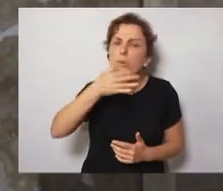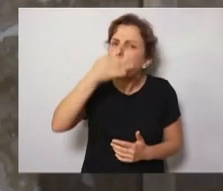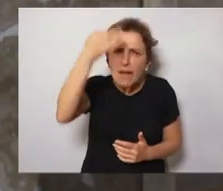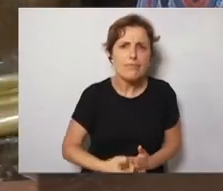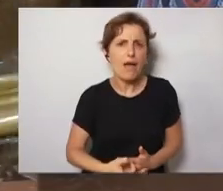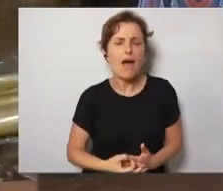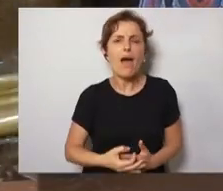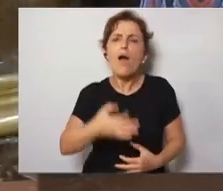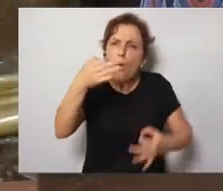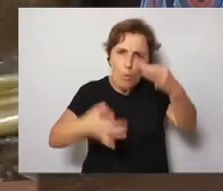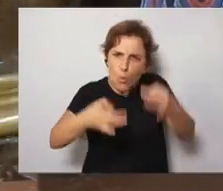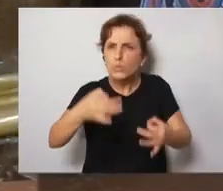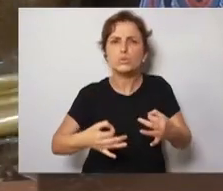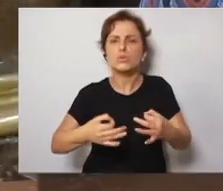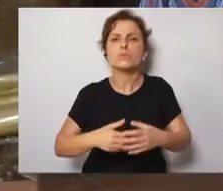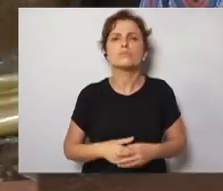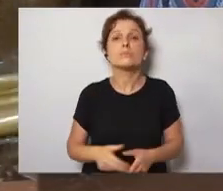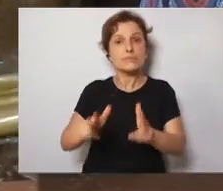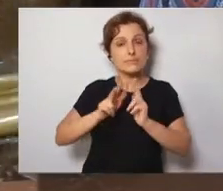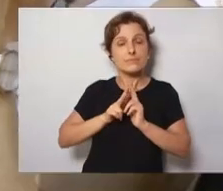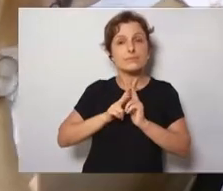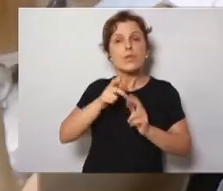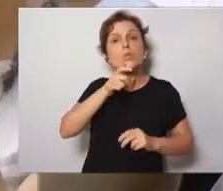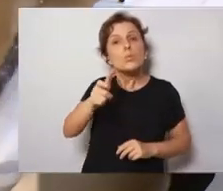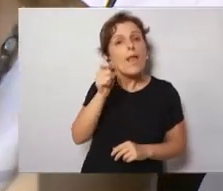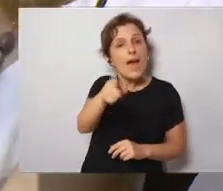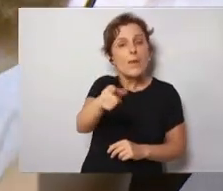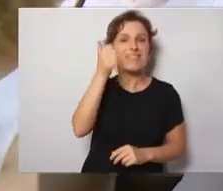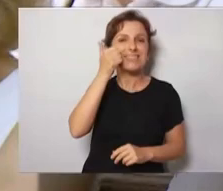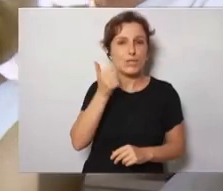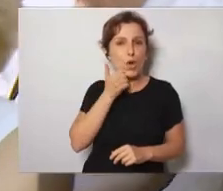enteramente justos tu palabra